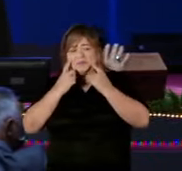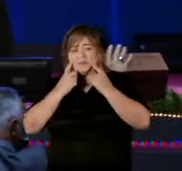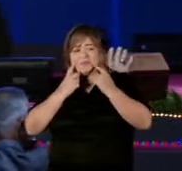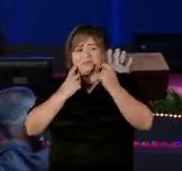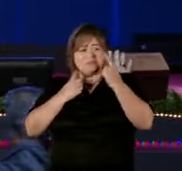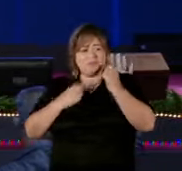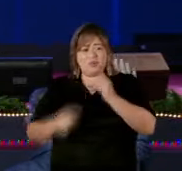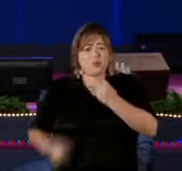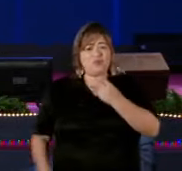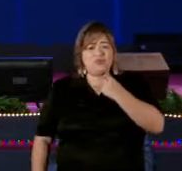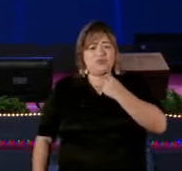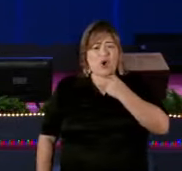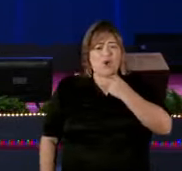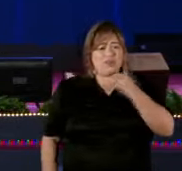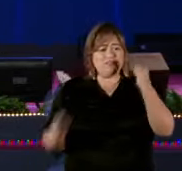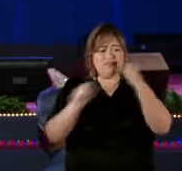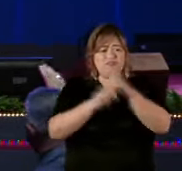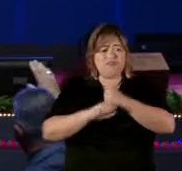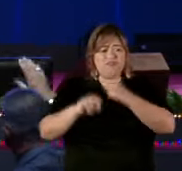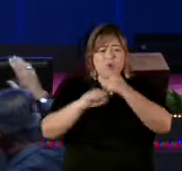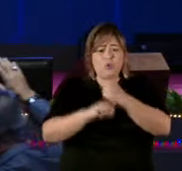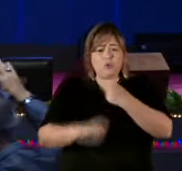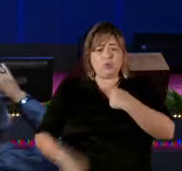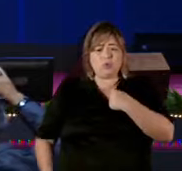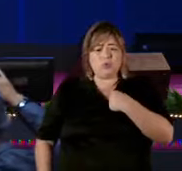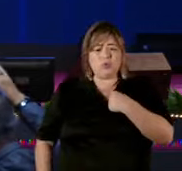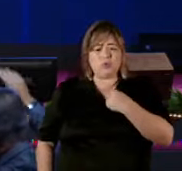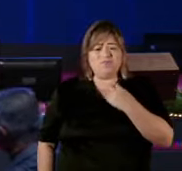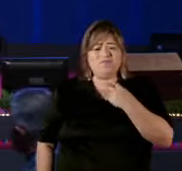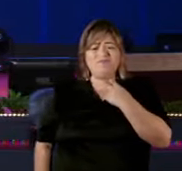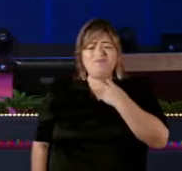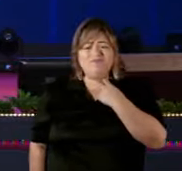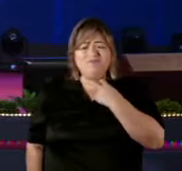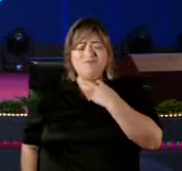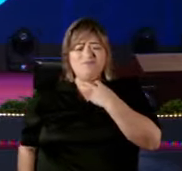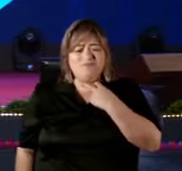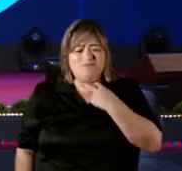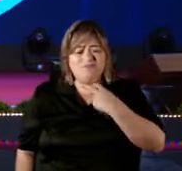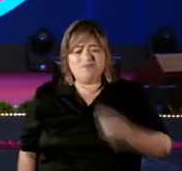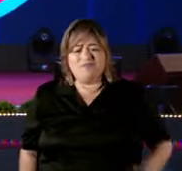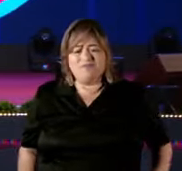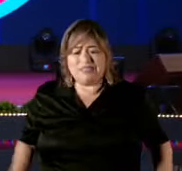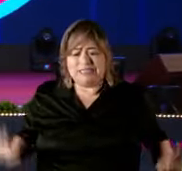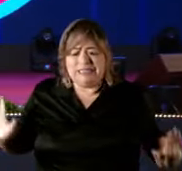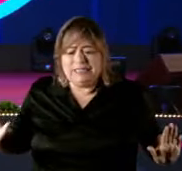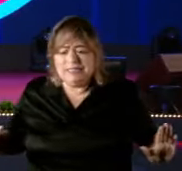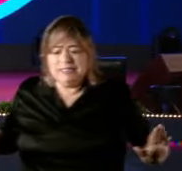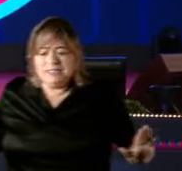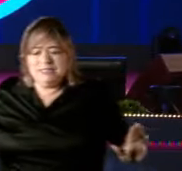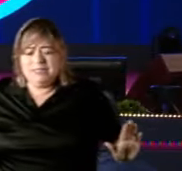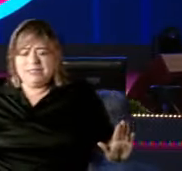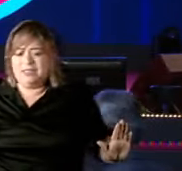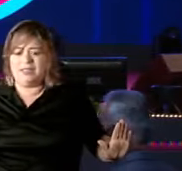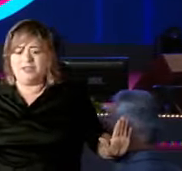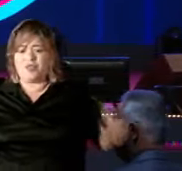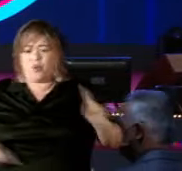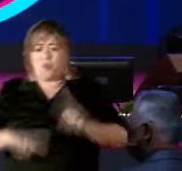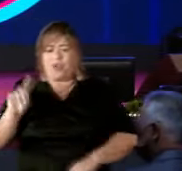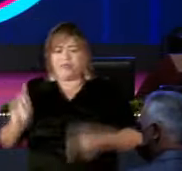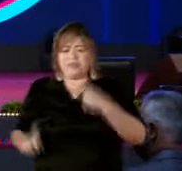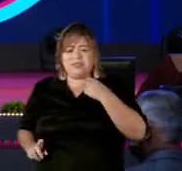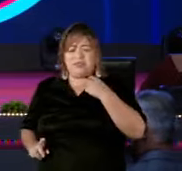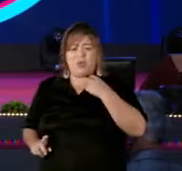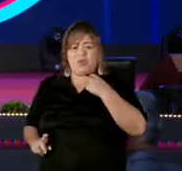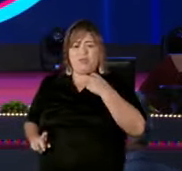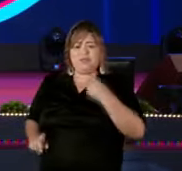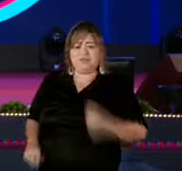te ha detenido, la lucha no te ha detenido. Has corrido a donde tenías que correr. Si para algún lado hay que correr, es a los pies del Señor. Si te vas a